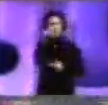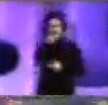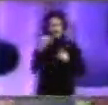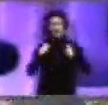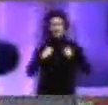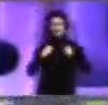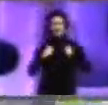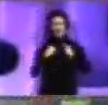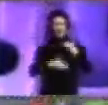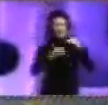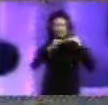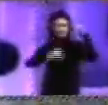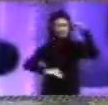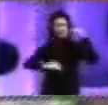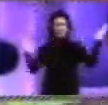la